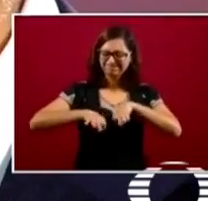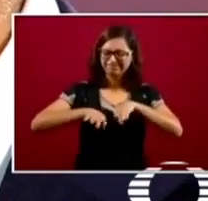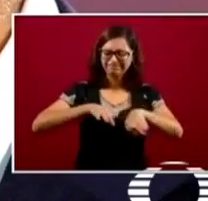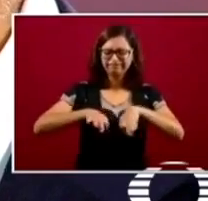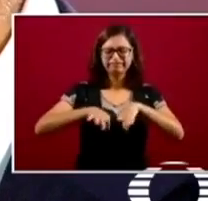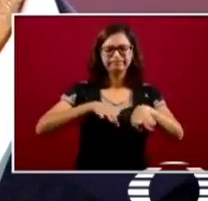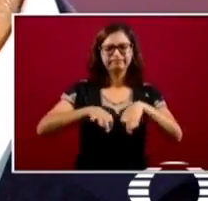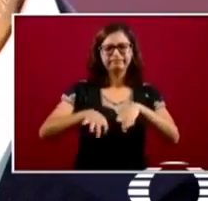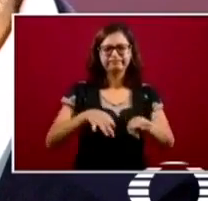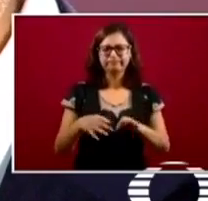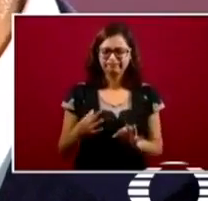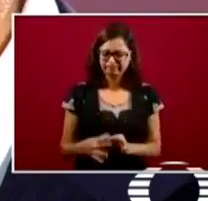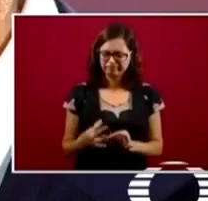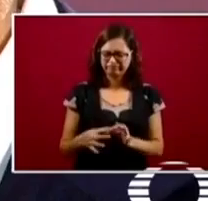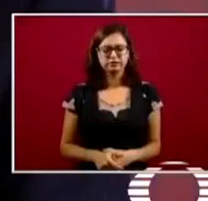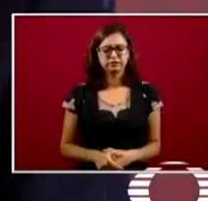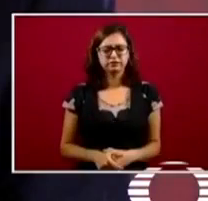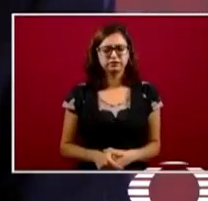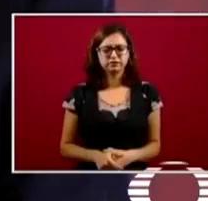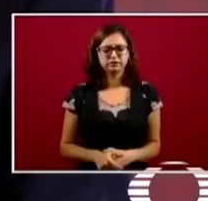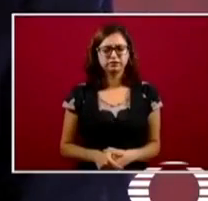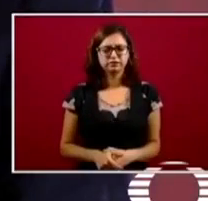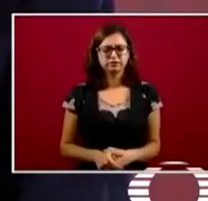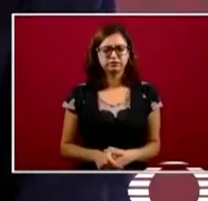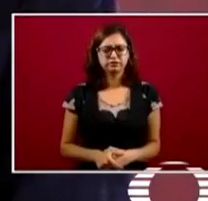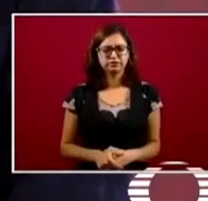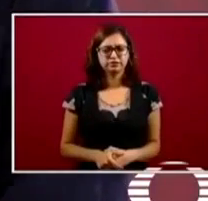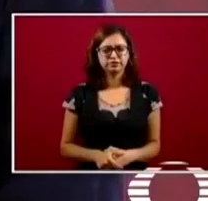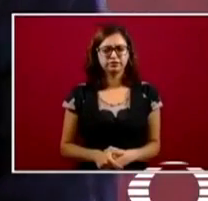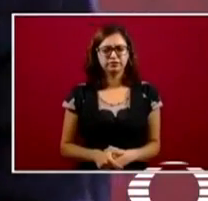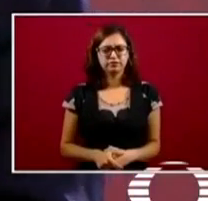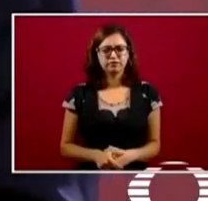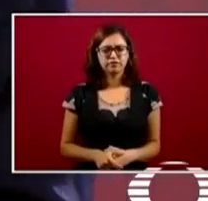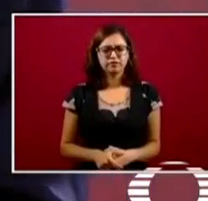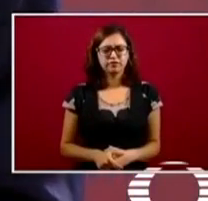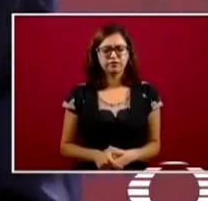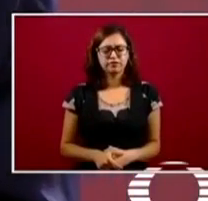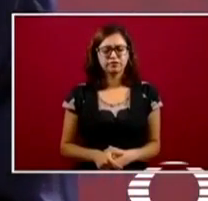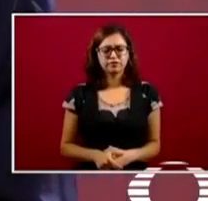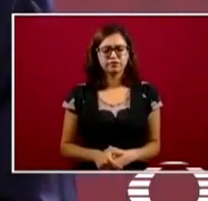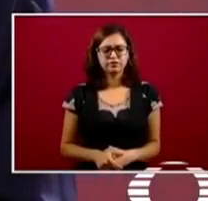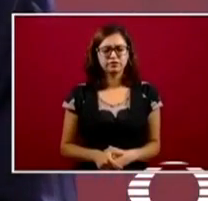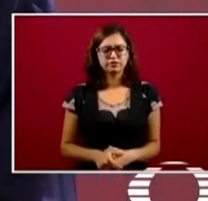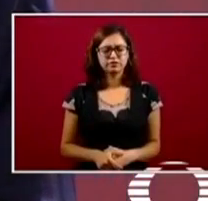ese propósito. Y ese es